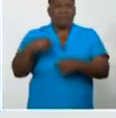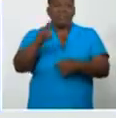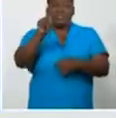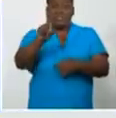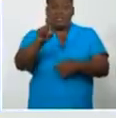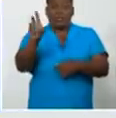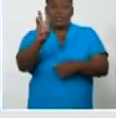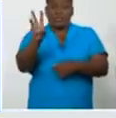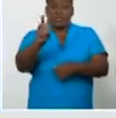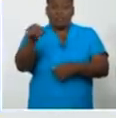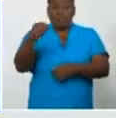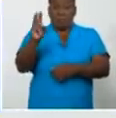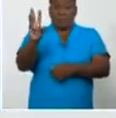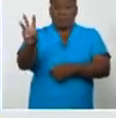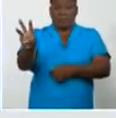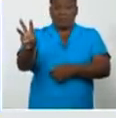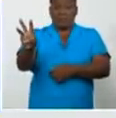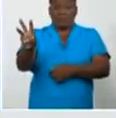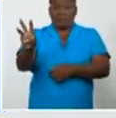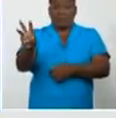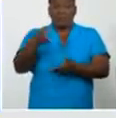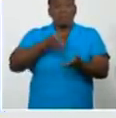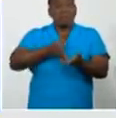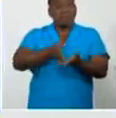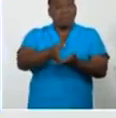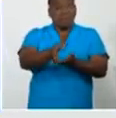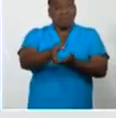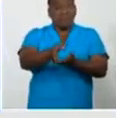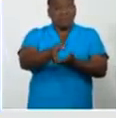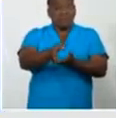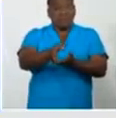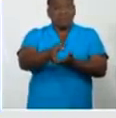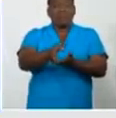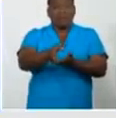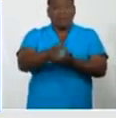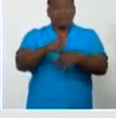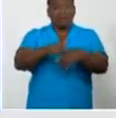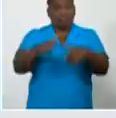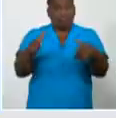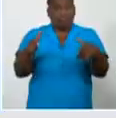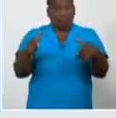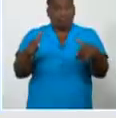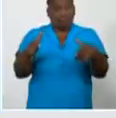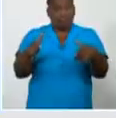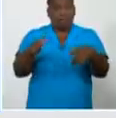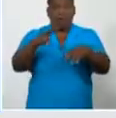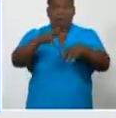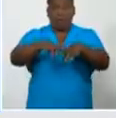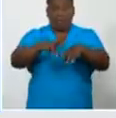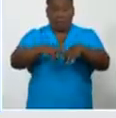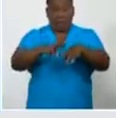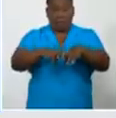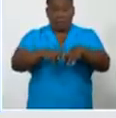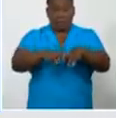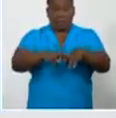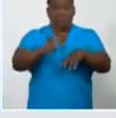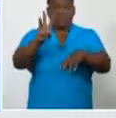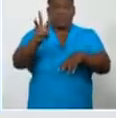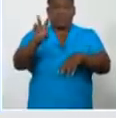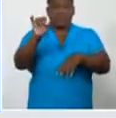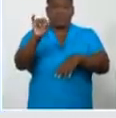133,3. Se mantienen con las cifras más elevadas La Habana con